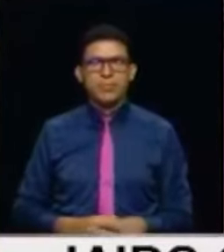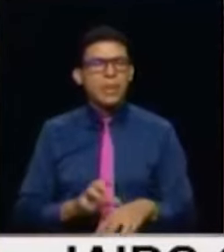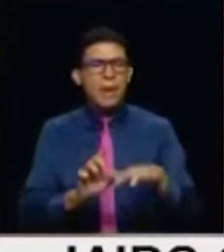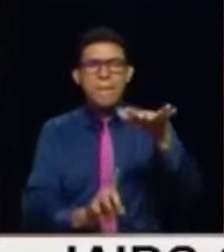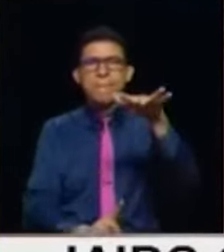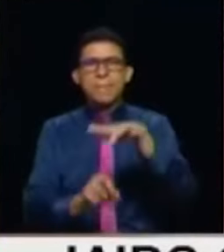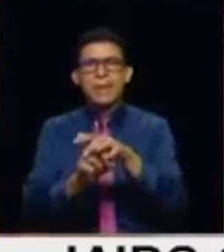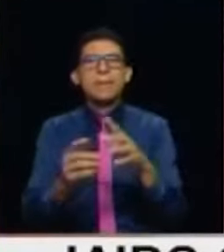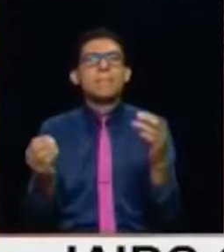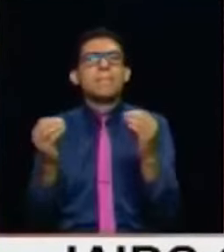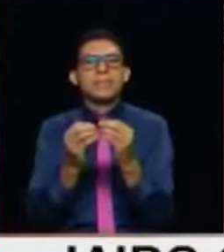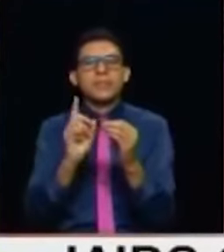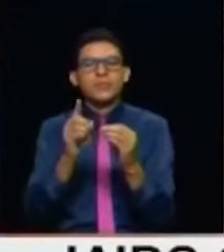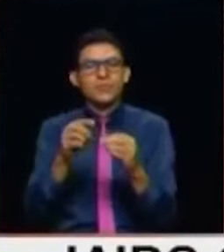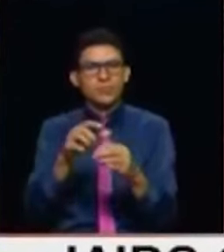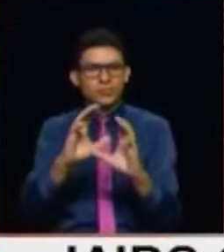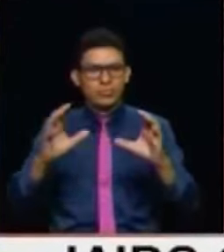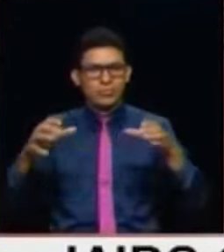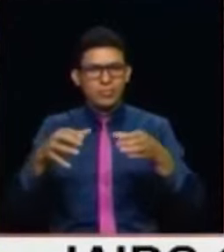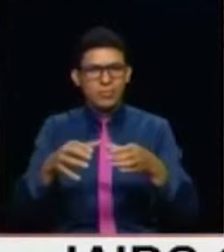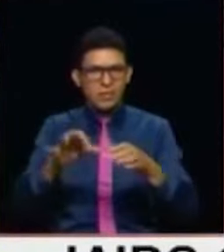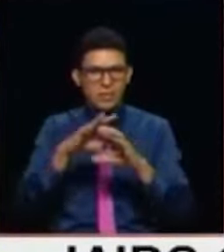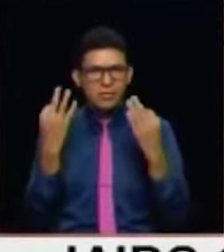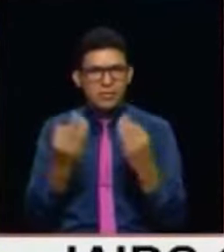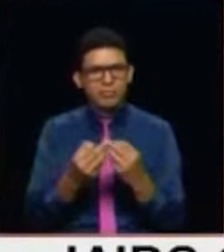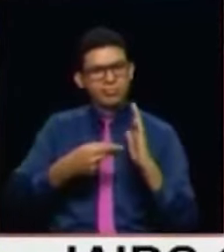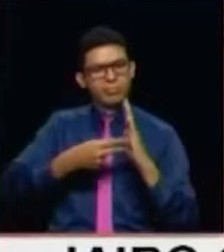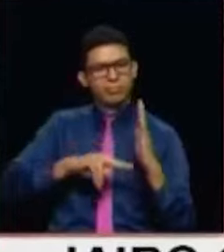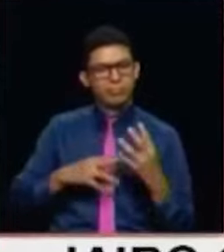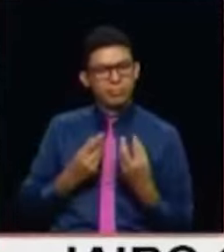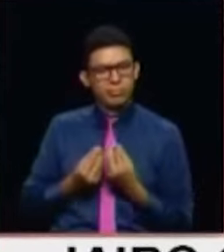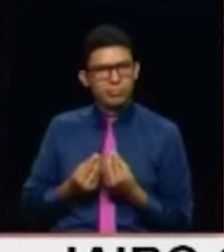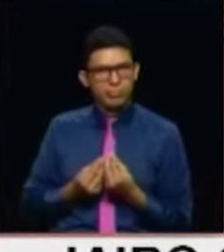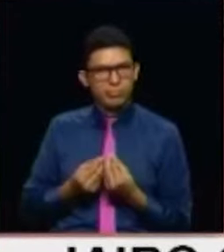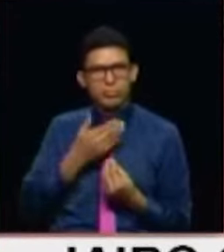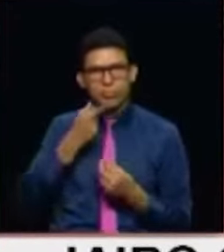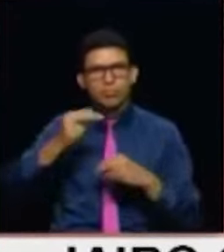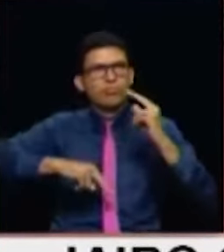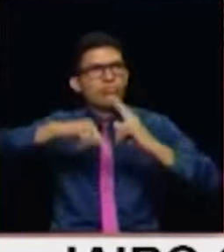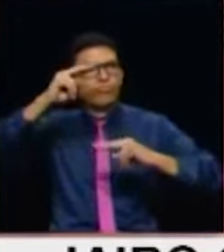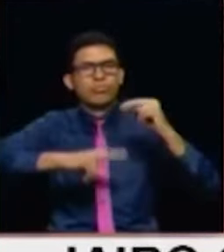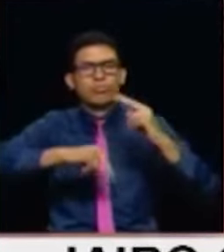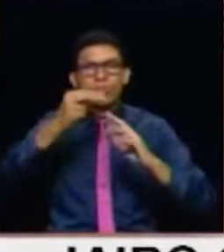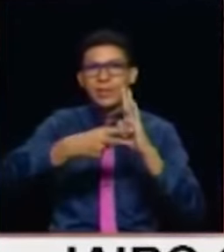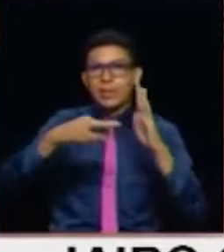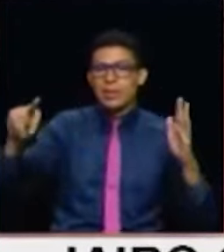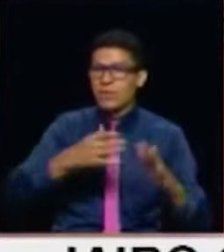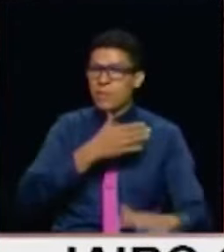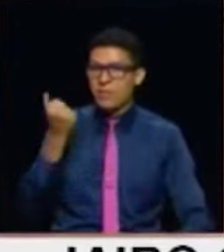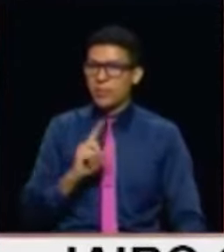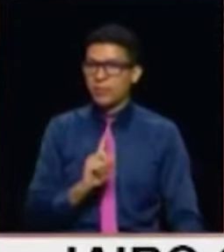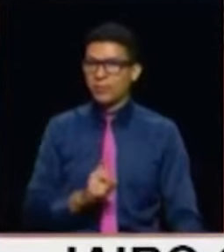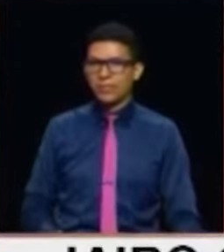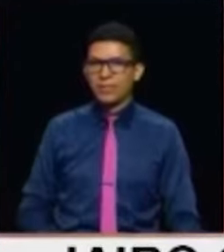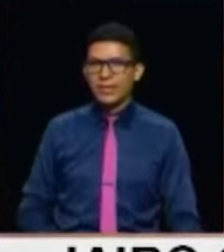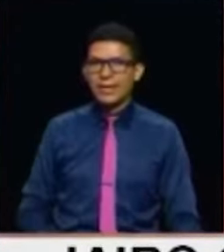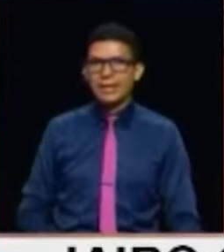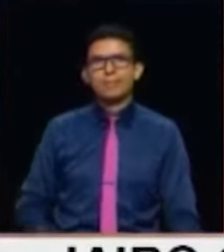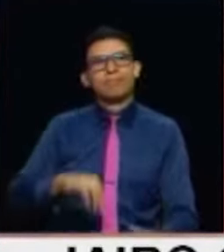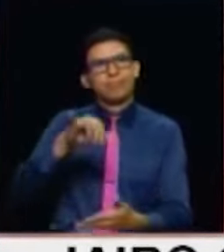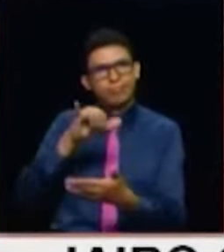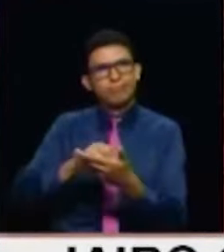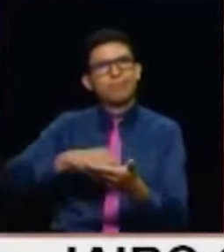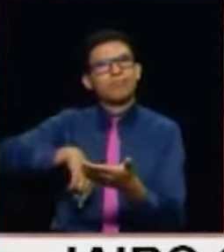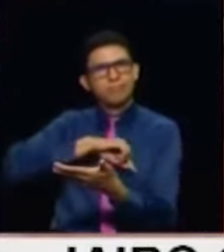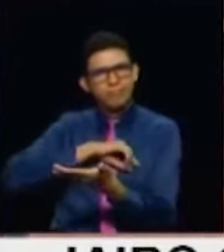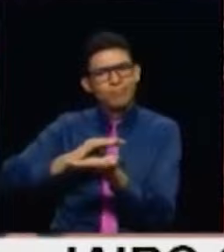más comisarías de familia con equipos técnicos especializados, con mejor infraestructura y mejor tecnología. Así, de esa manera resolveremos